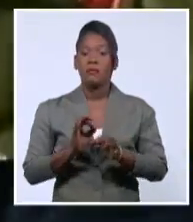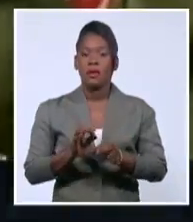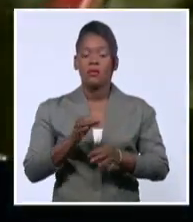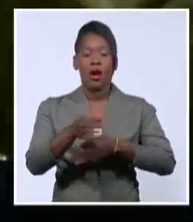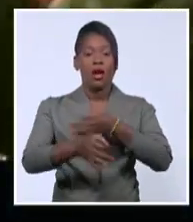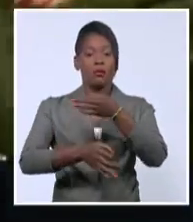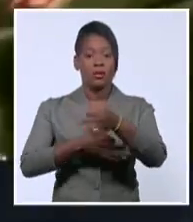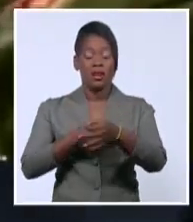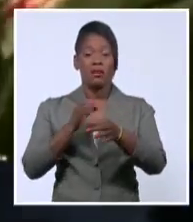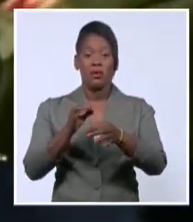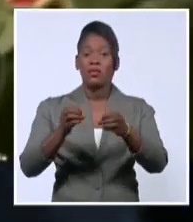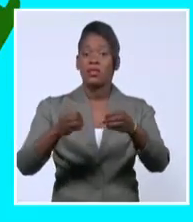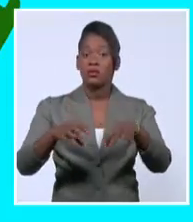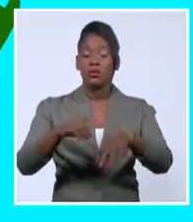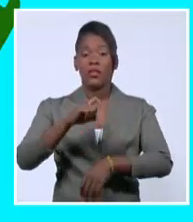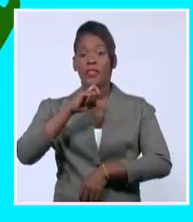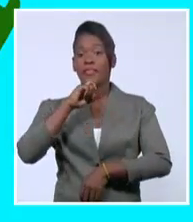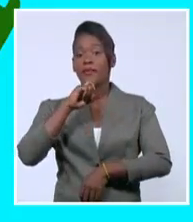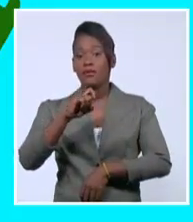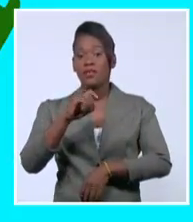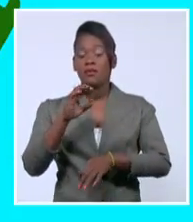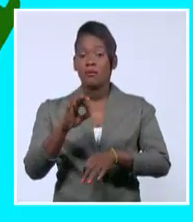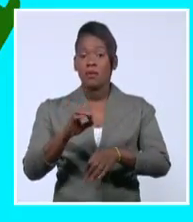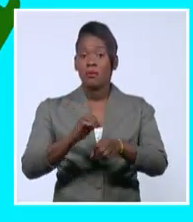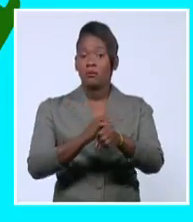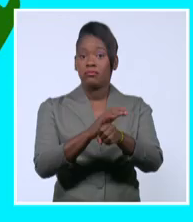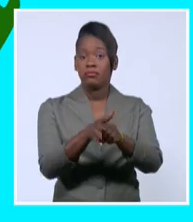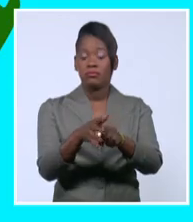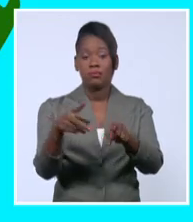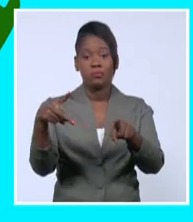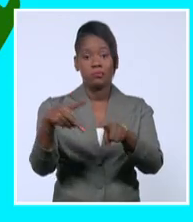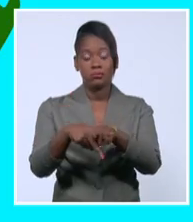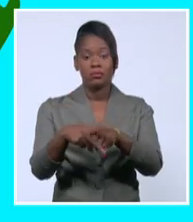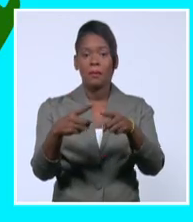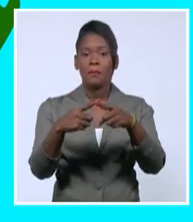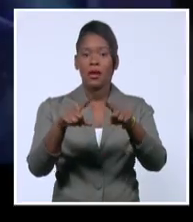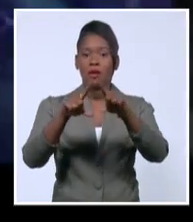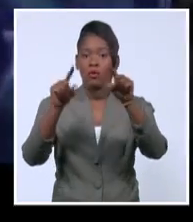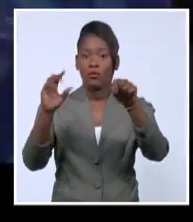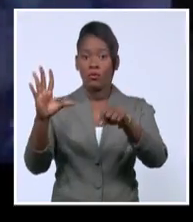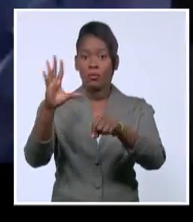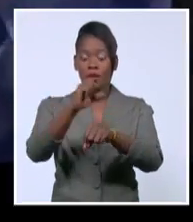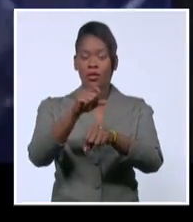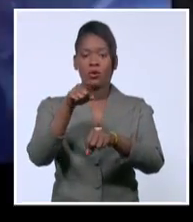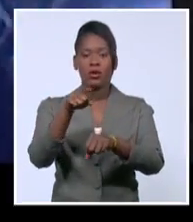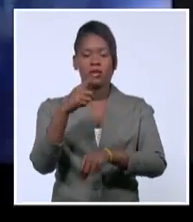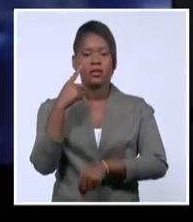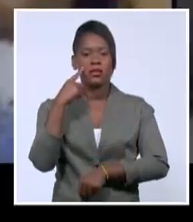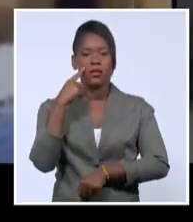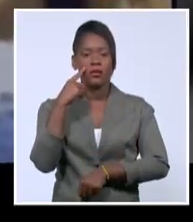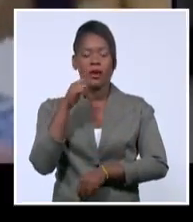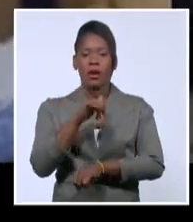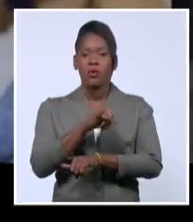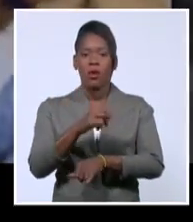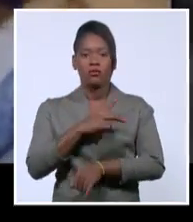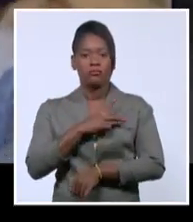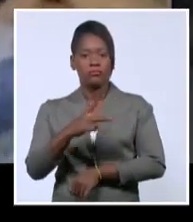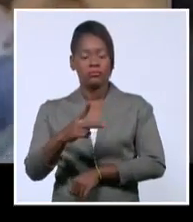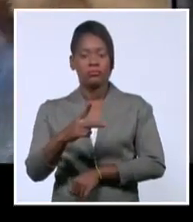en tiempos difíciles agravados por la pandemia. Así la isla revolucionaria convoca desde el ejemplo, desde el homenaje a